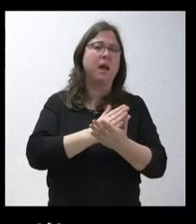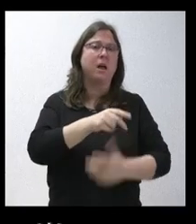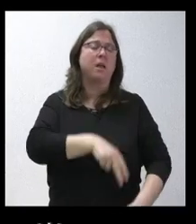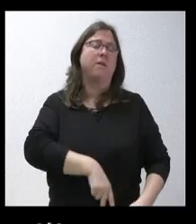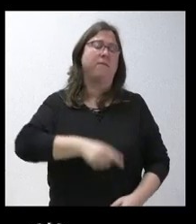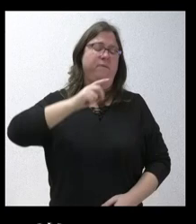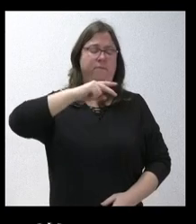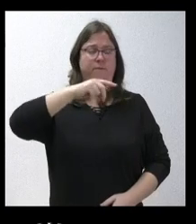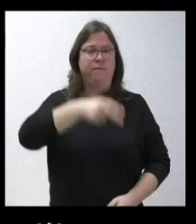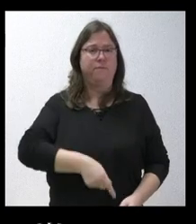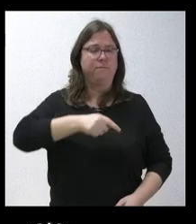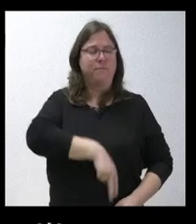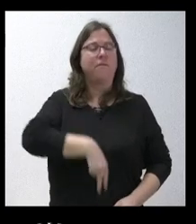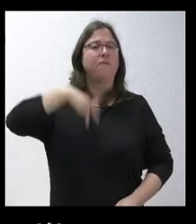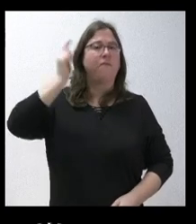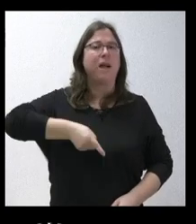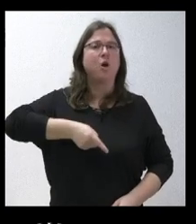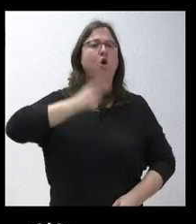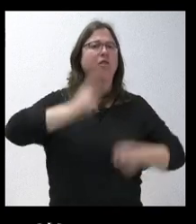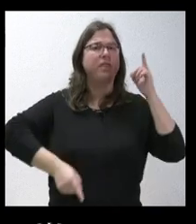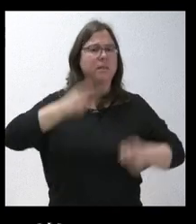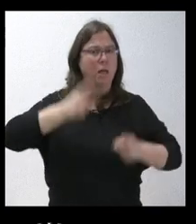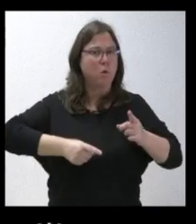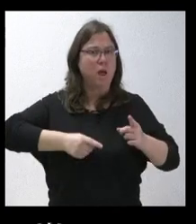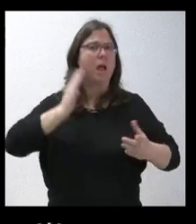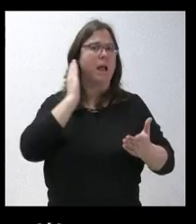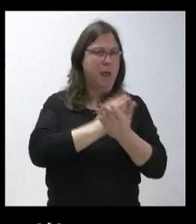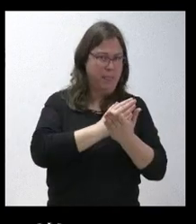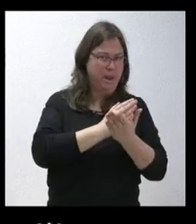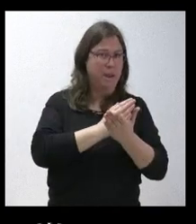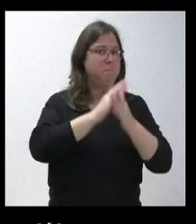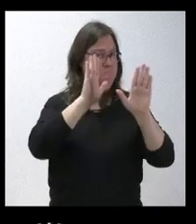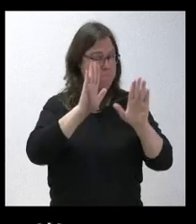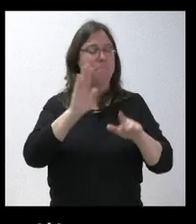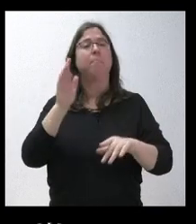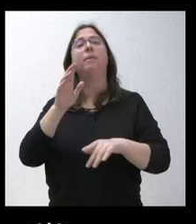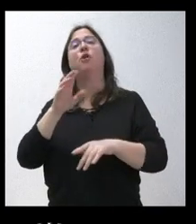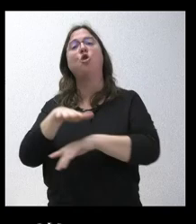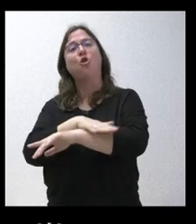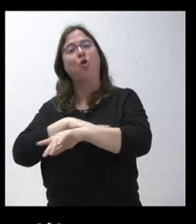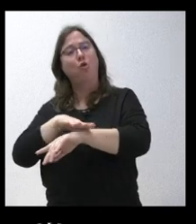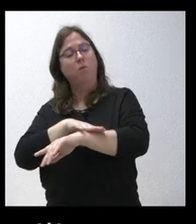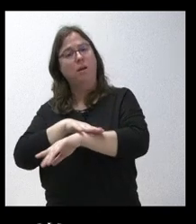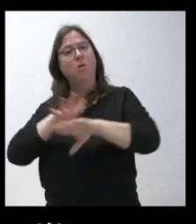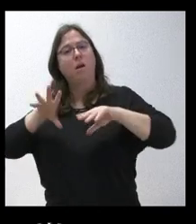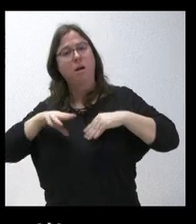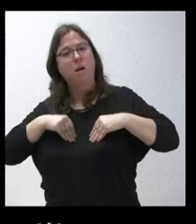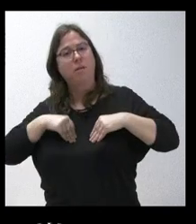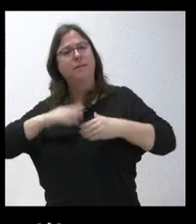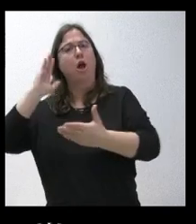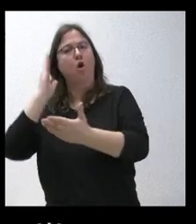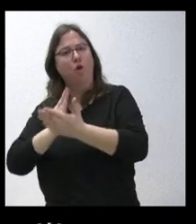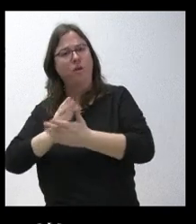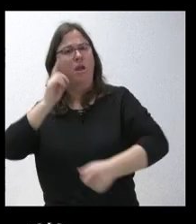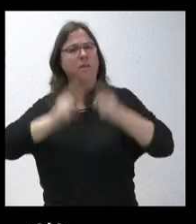franquista pero a la vez como gobierno eh asumen eh eliminar la condena de la dictadura